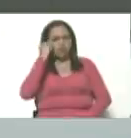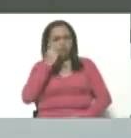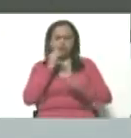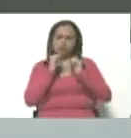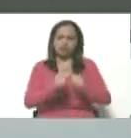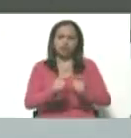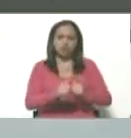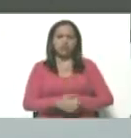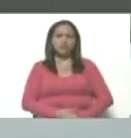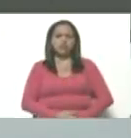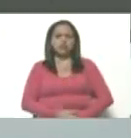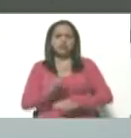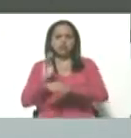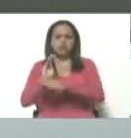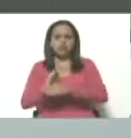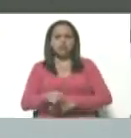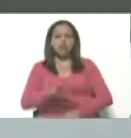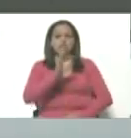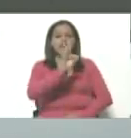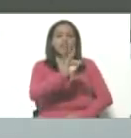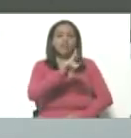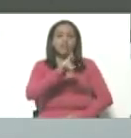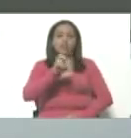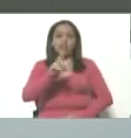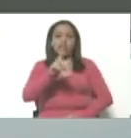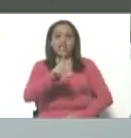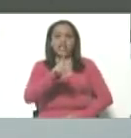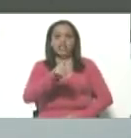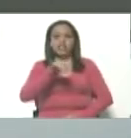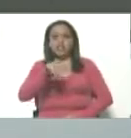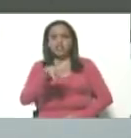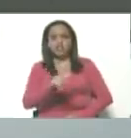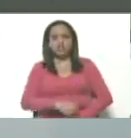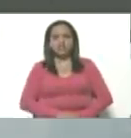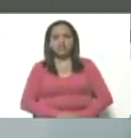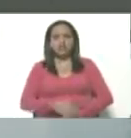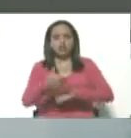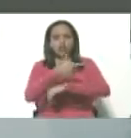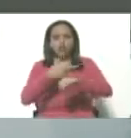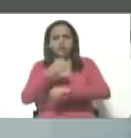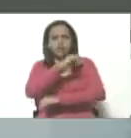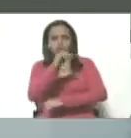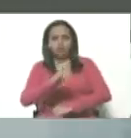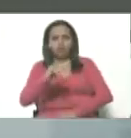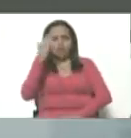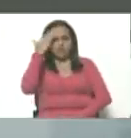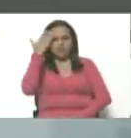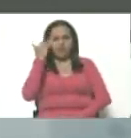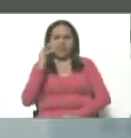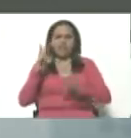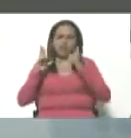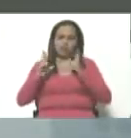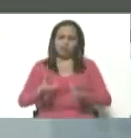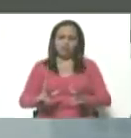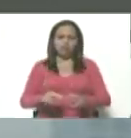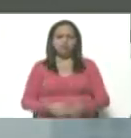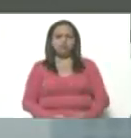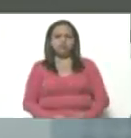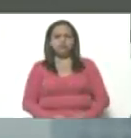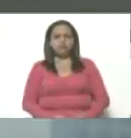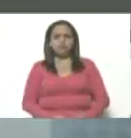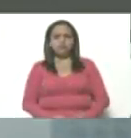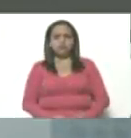opinión sólida de Freddy Bernal. El gobernador del sur, ya saben, está en reposo.